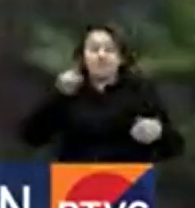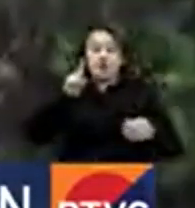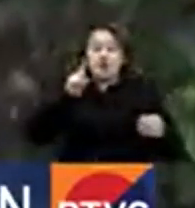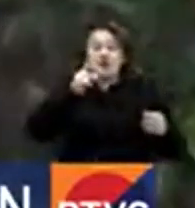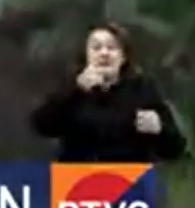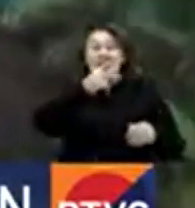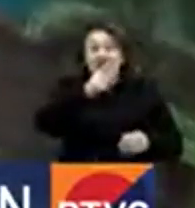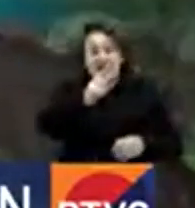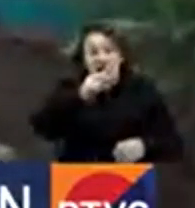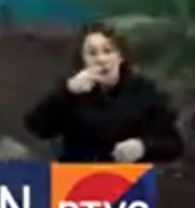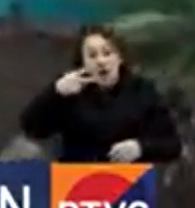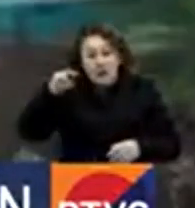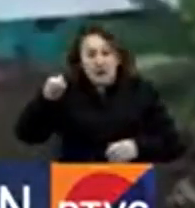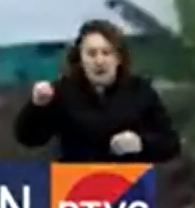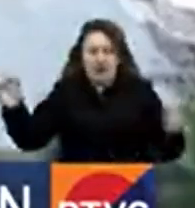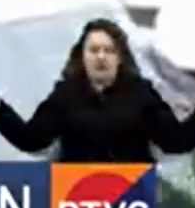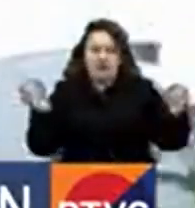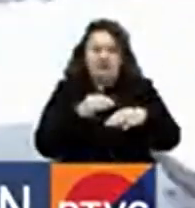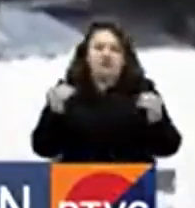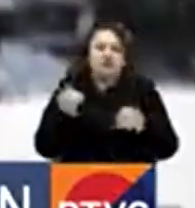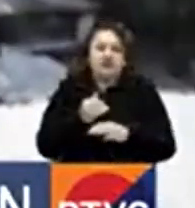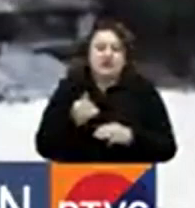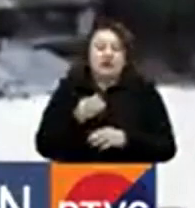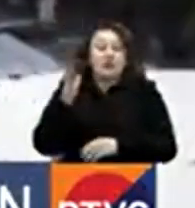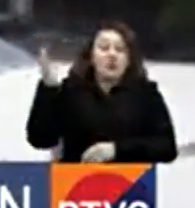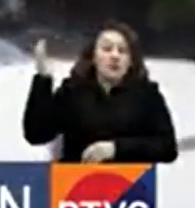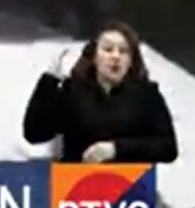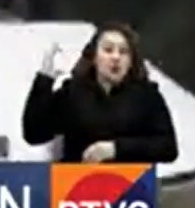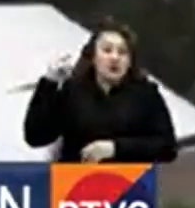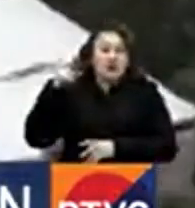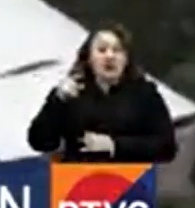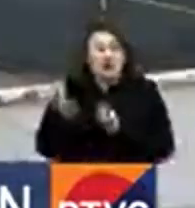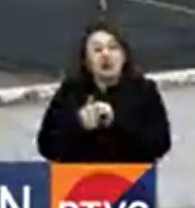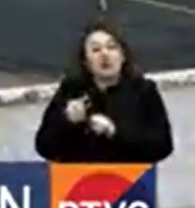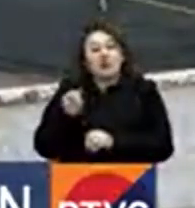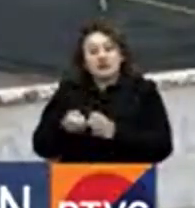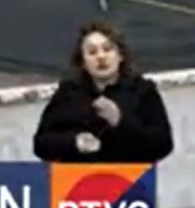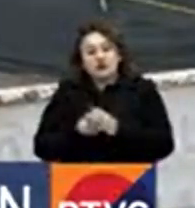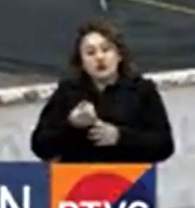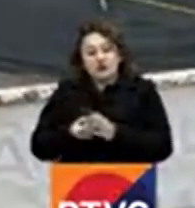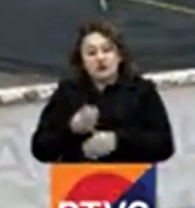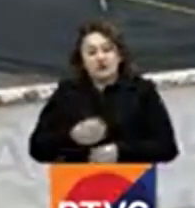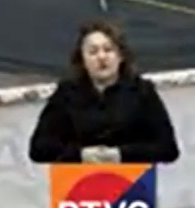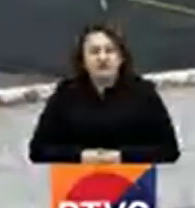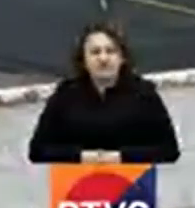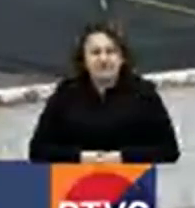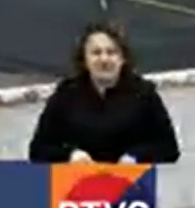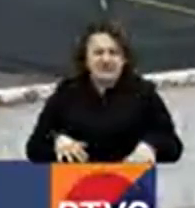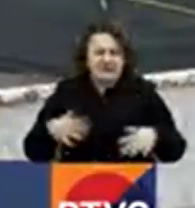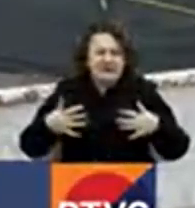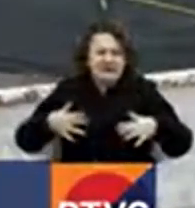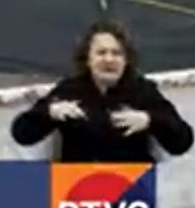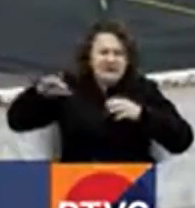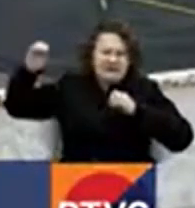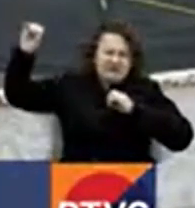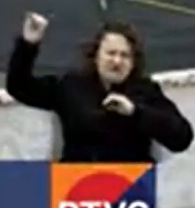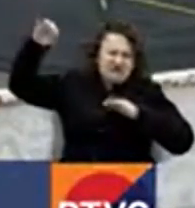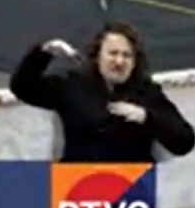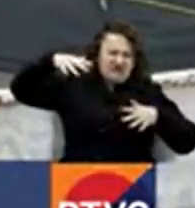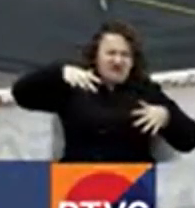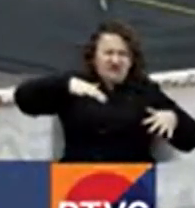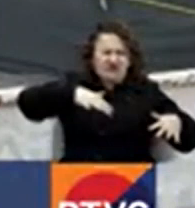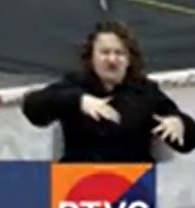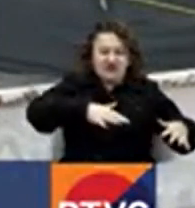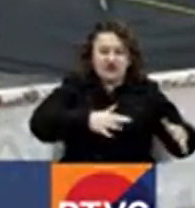panamericana, vía que comunica a Popayán con Pasto. El sitio donde se ha presentado este derrumbe de gran magnitud es atravesado por la falla